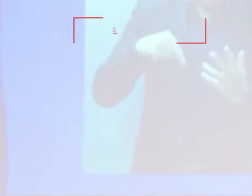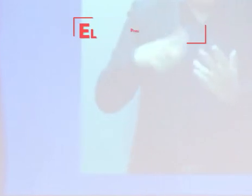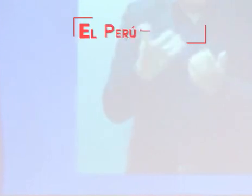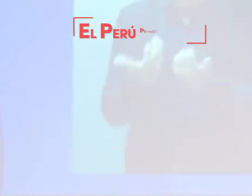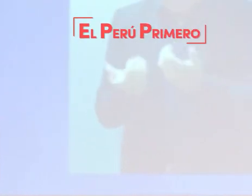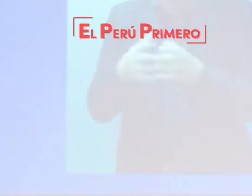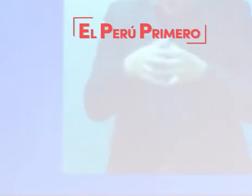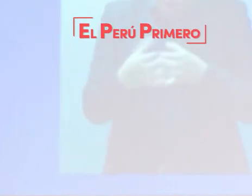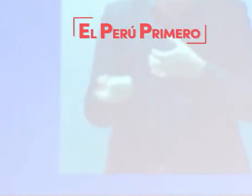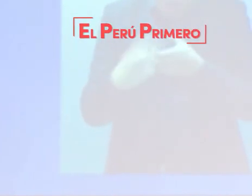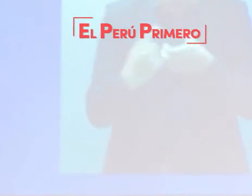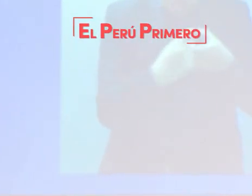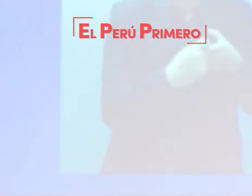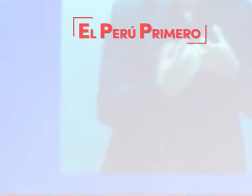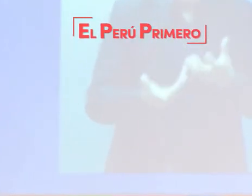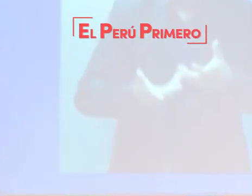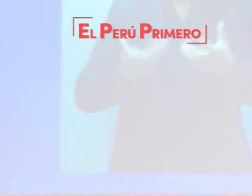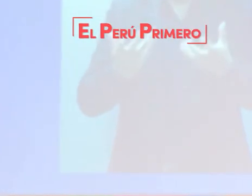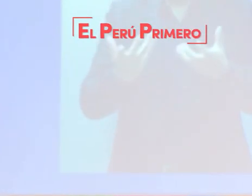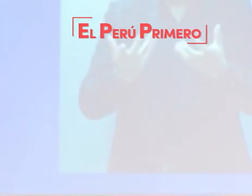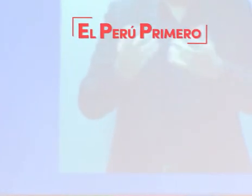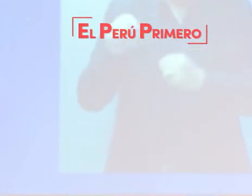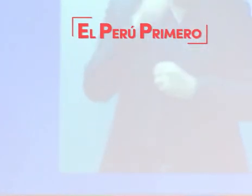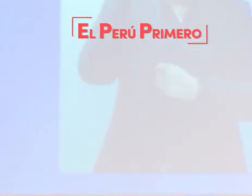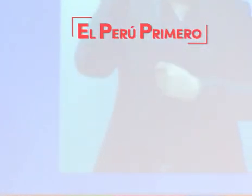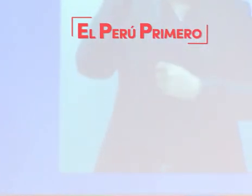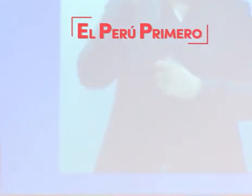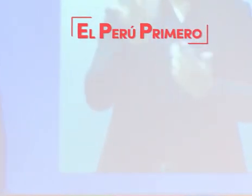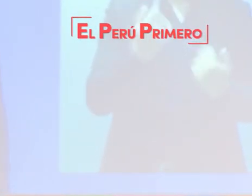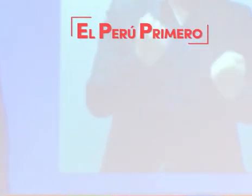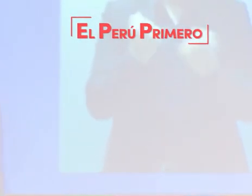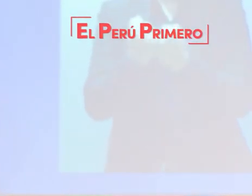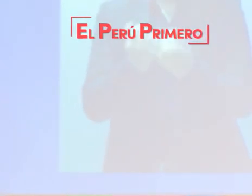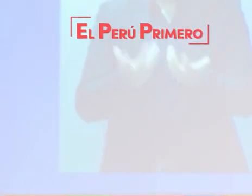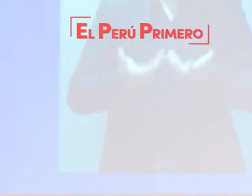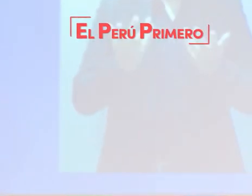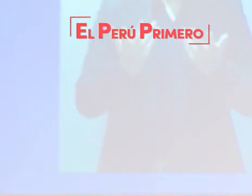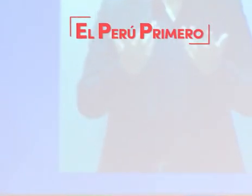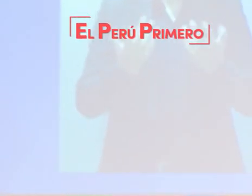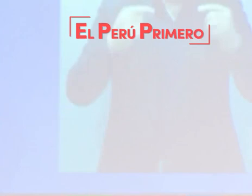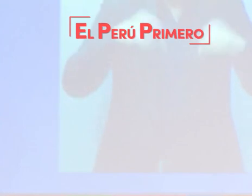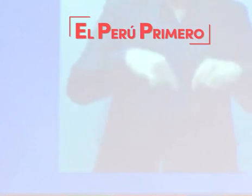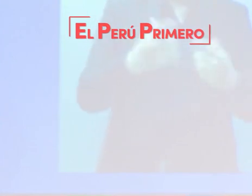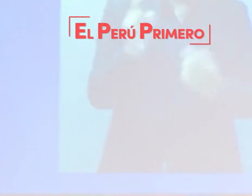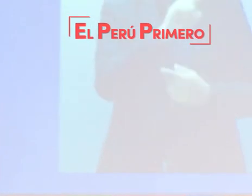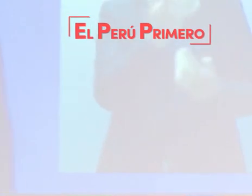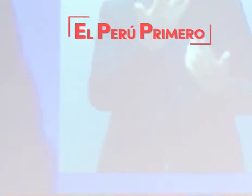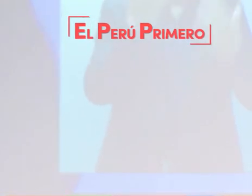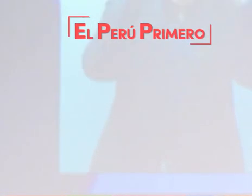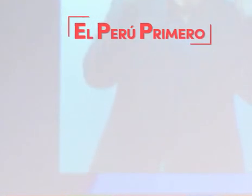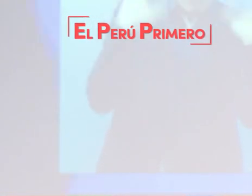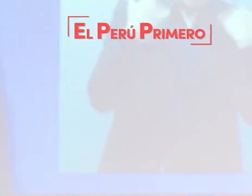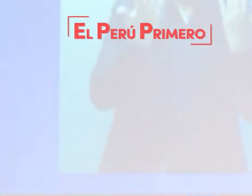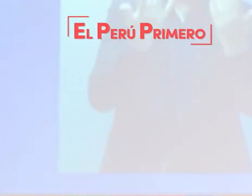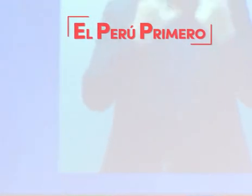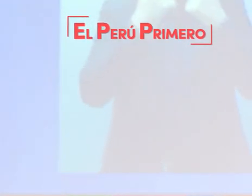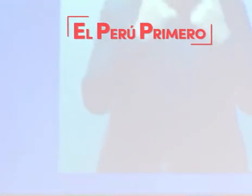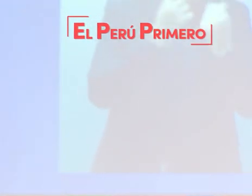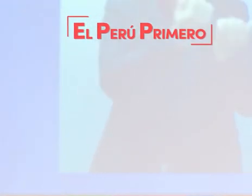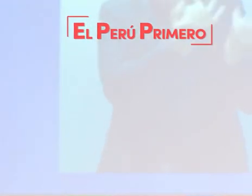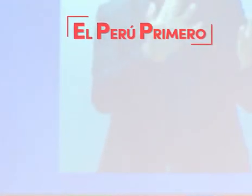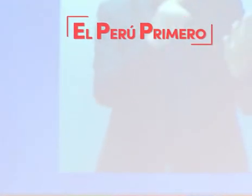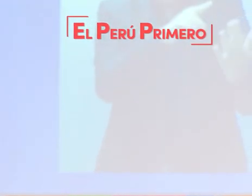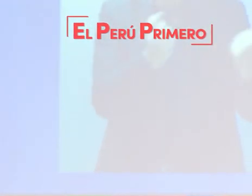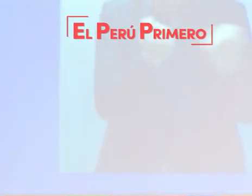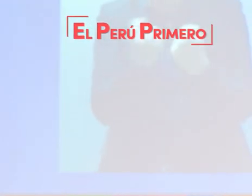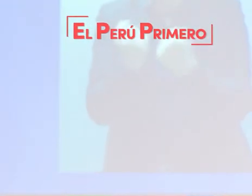esfuerzo del trabajo denodado de peruanas y peruanos de los últimos